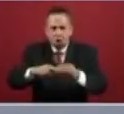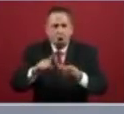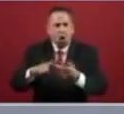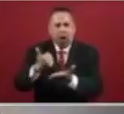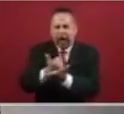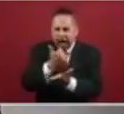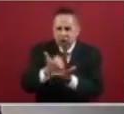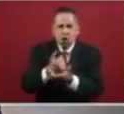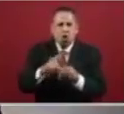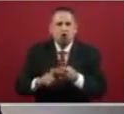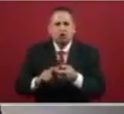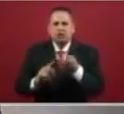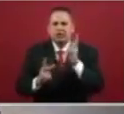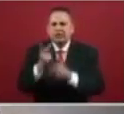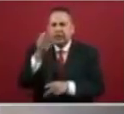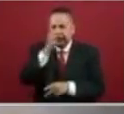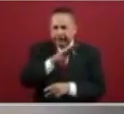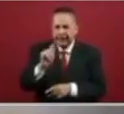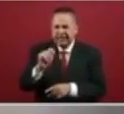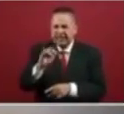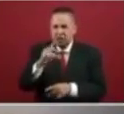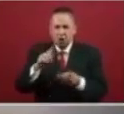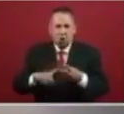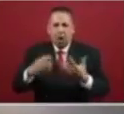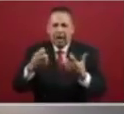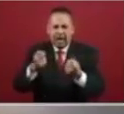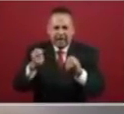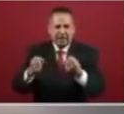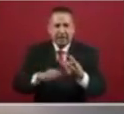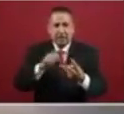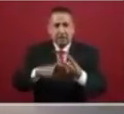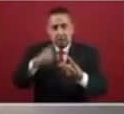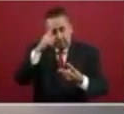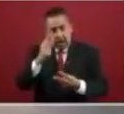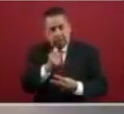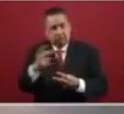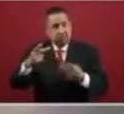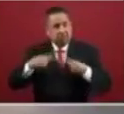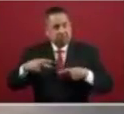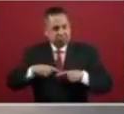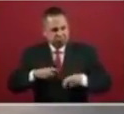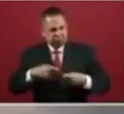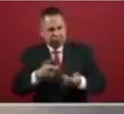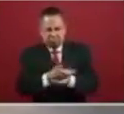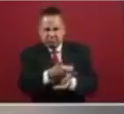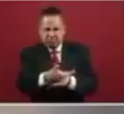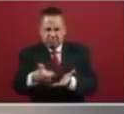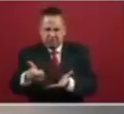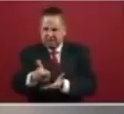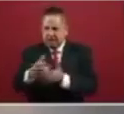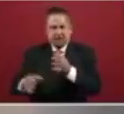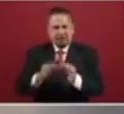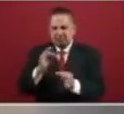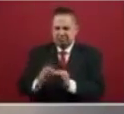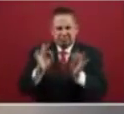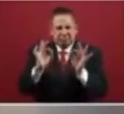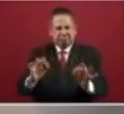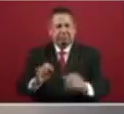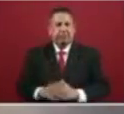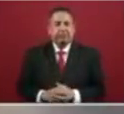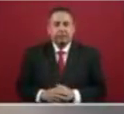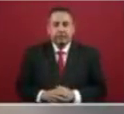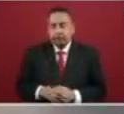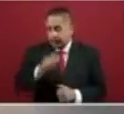arroz, trigo y leche a pequeños productores. Además,